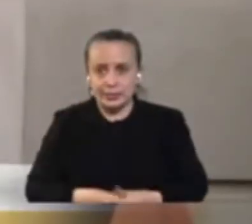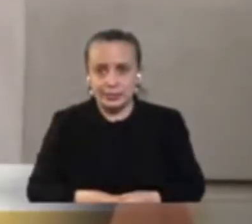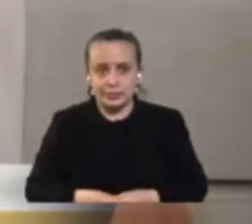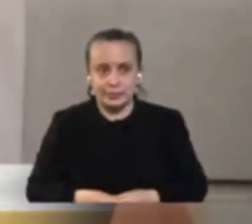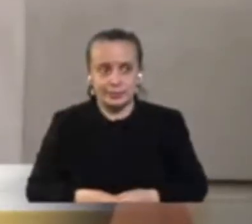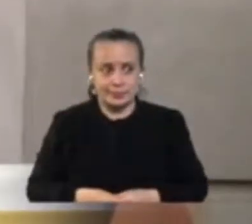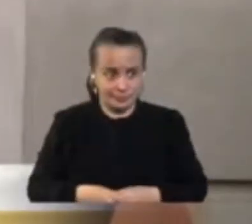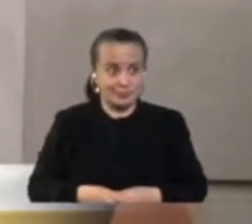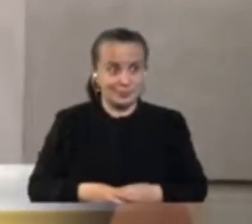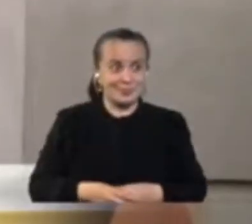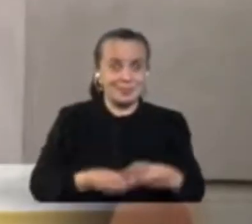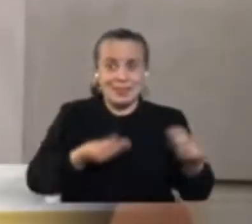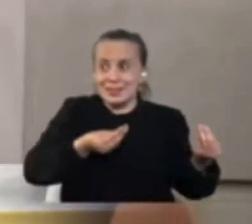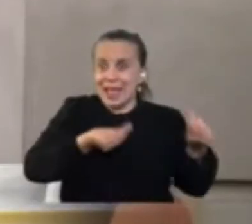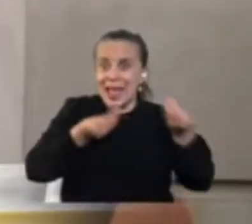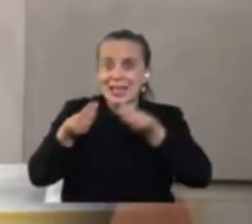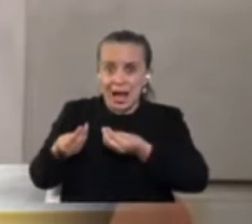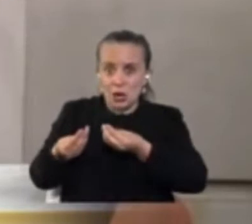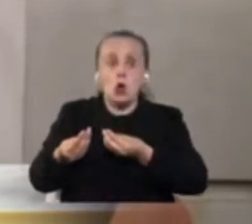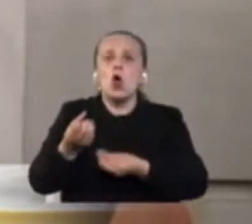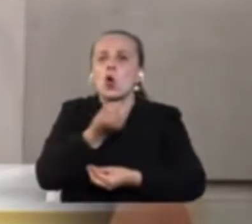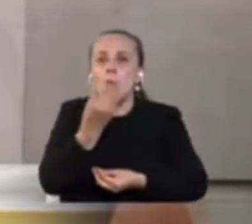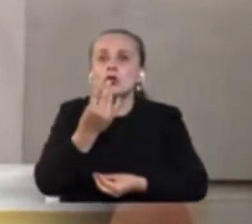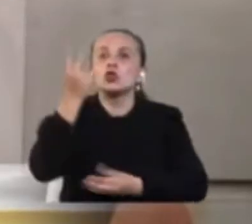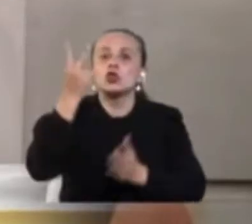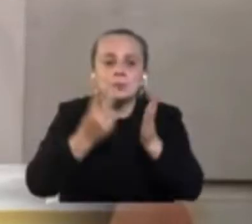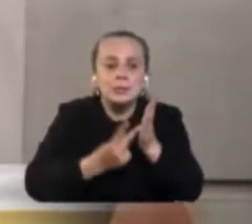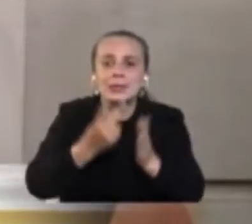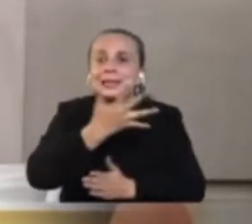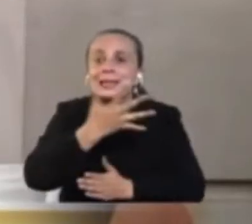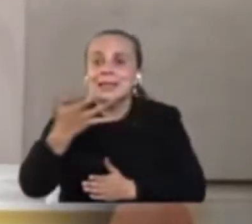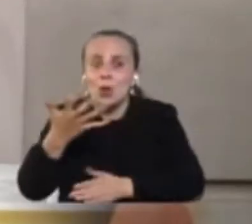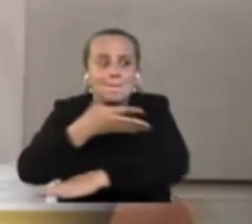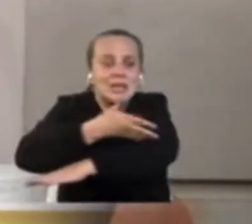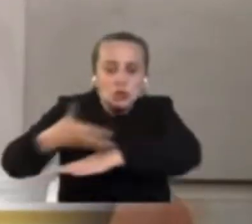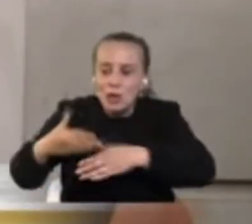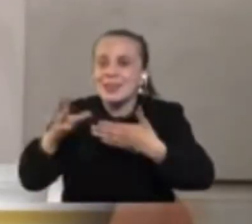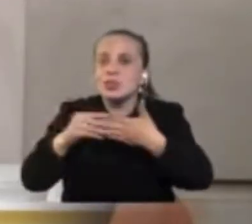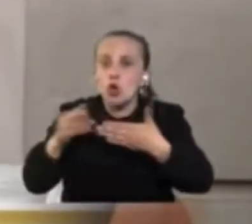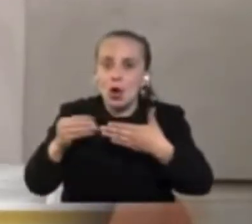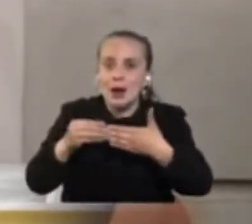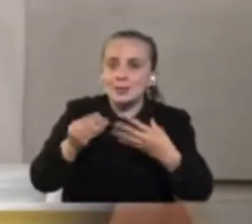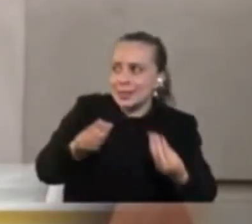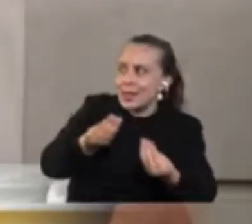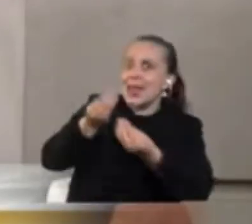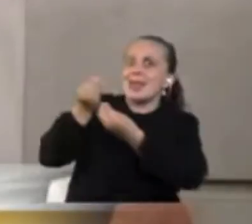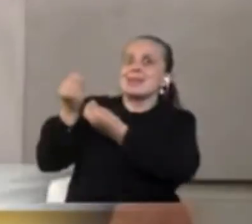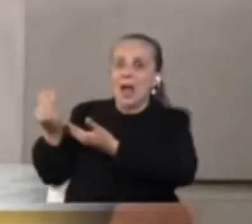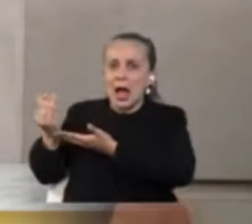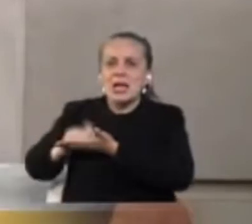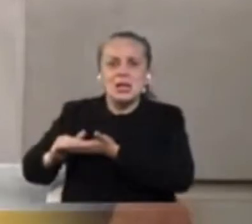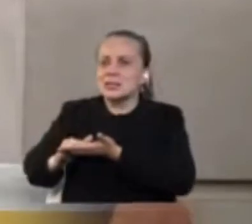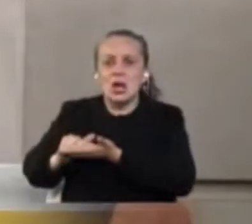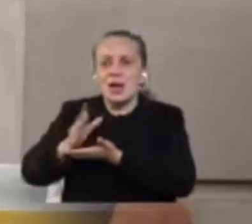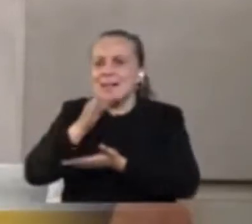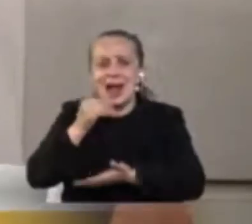ese regalo, 2.500 millones de dólares, en deuda interna, es decir, en